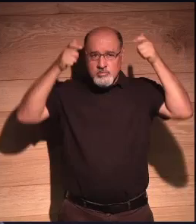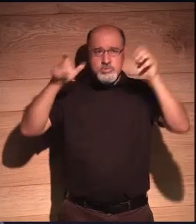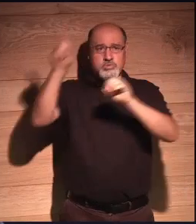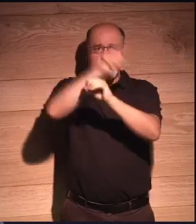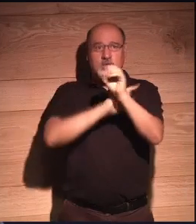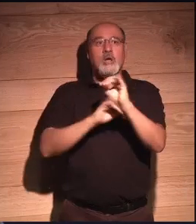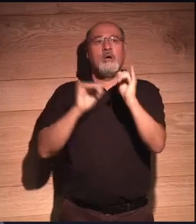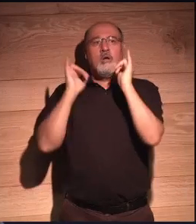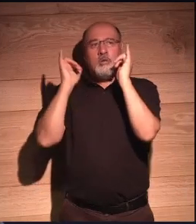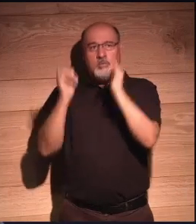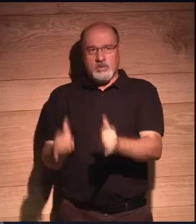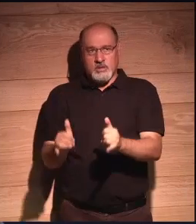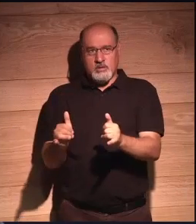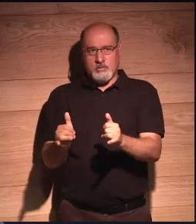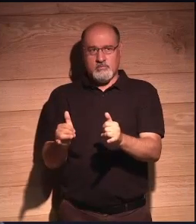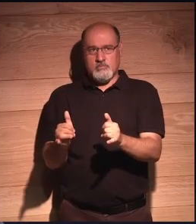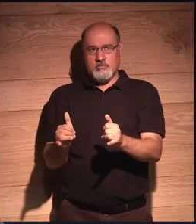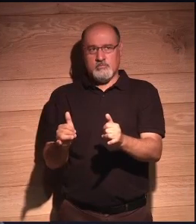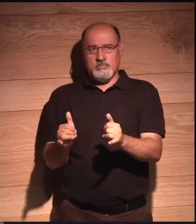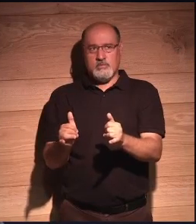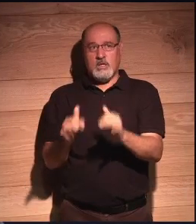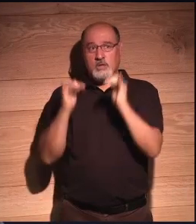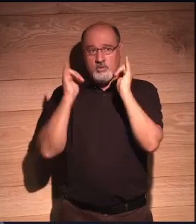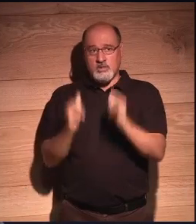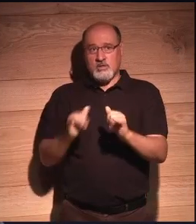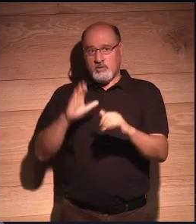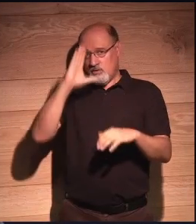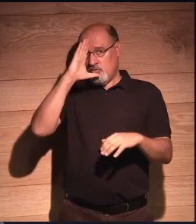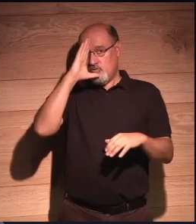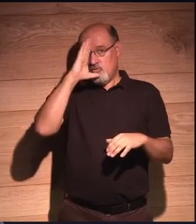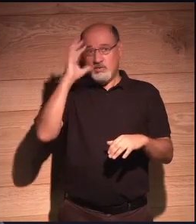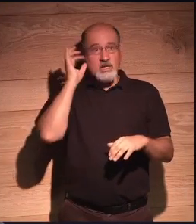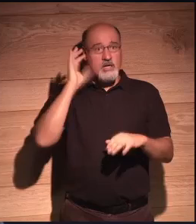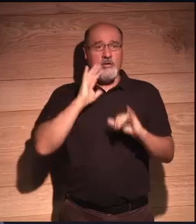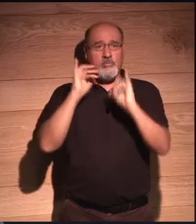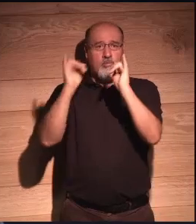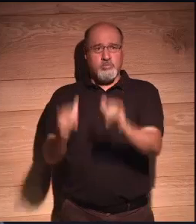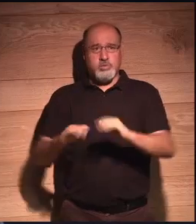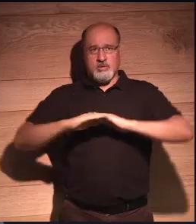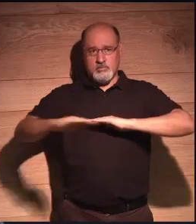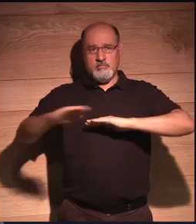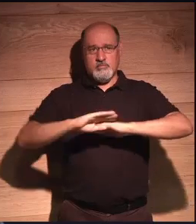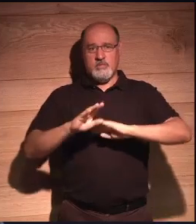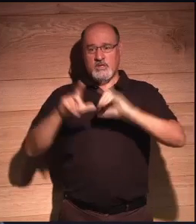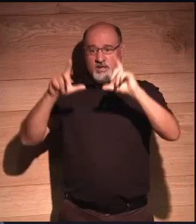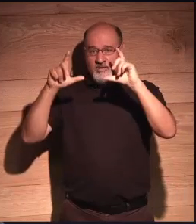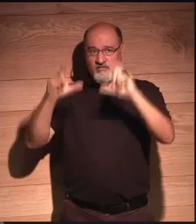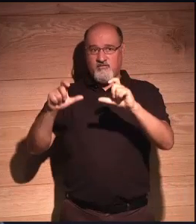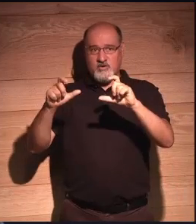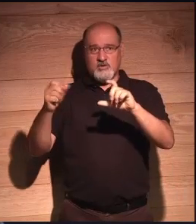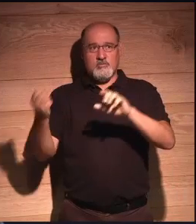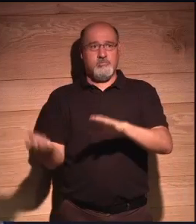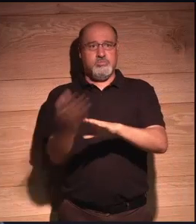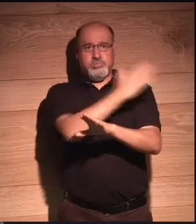aterrizaron en la Luna y mandaron la primera, alunizaron, siempre digo aterrizar, alunizaron, mandaron la primera fotografía desde